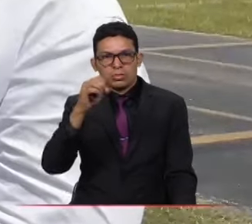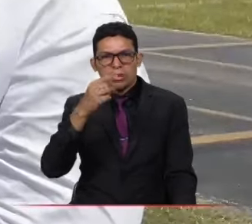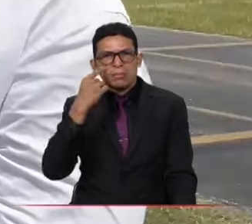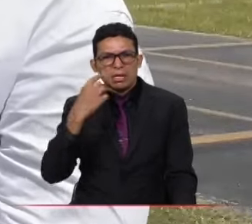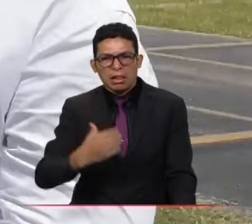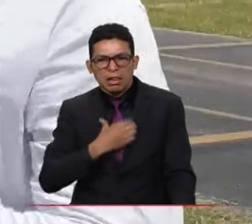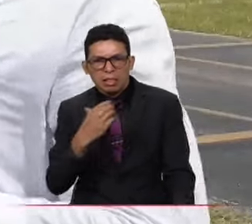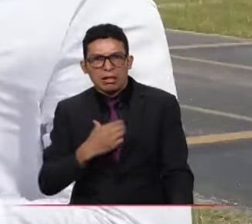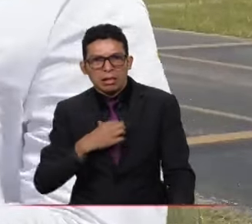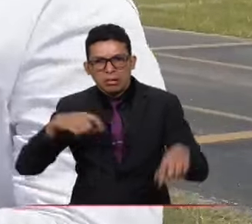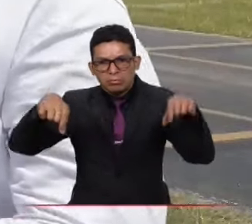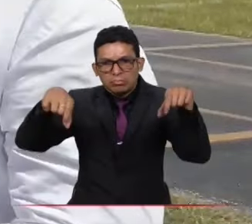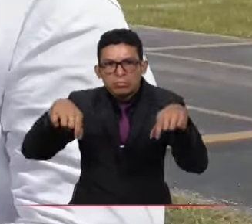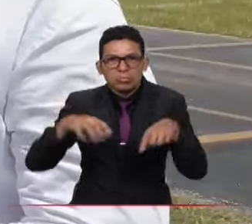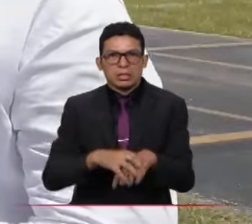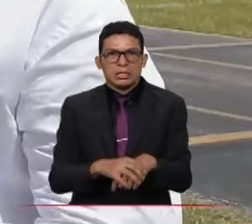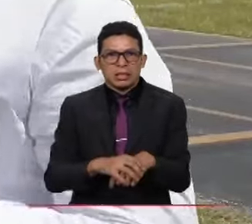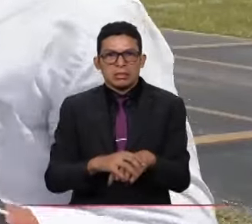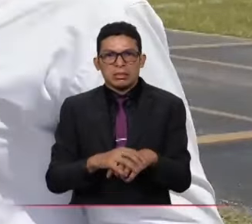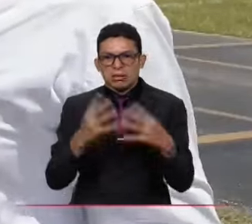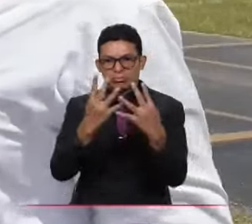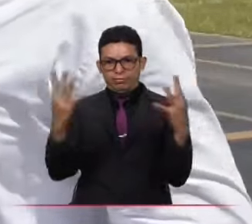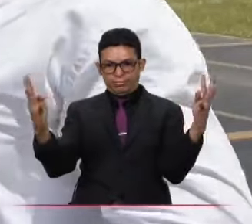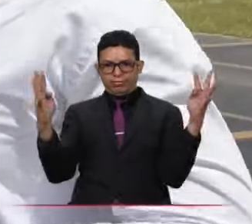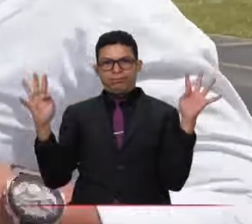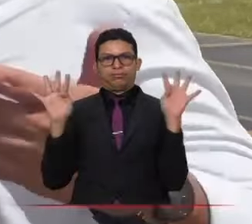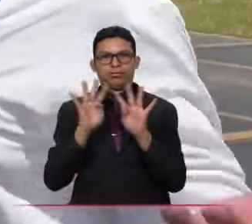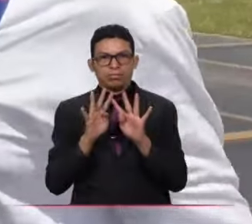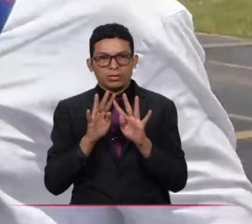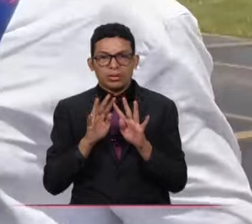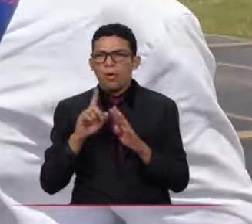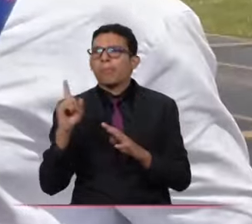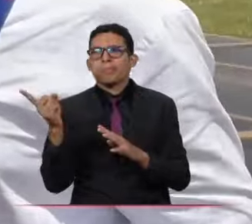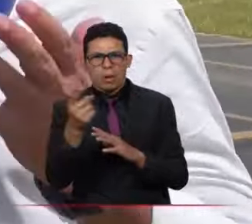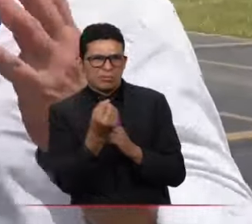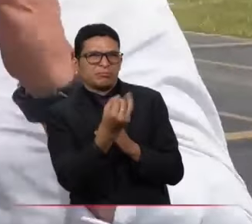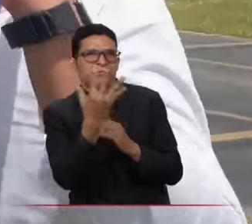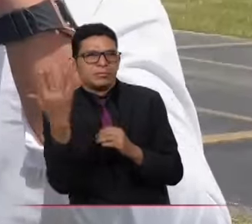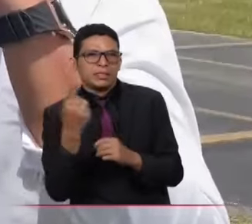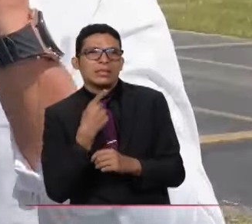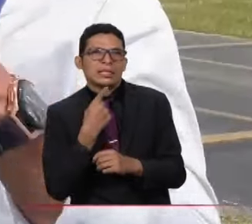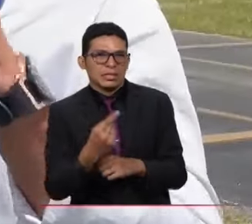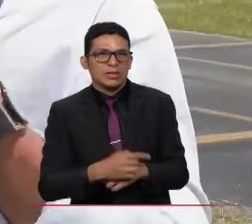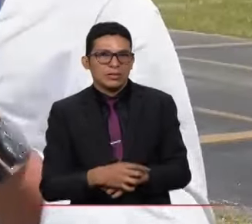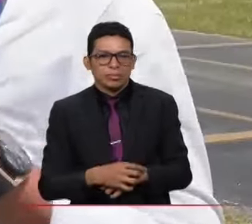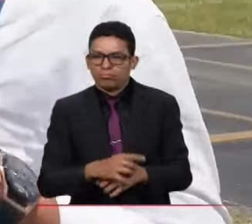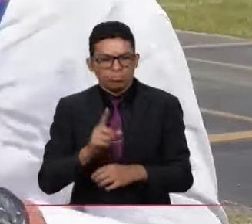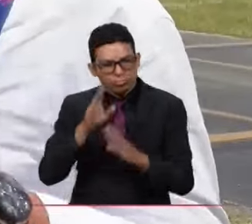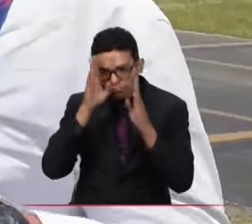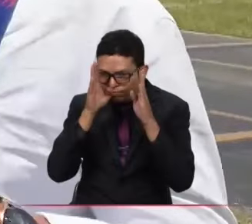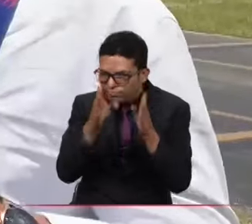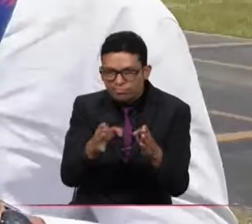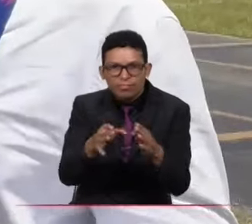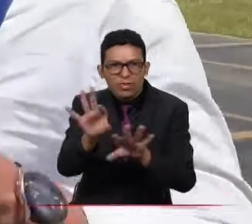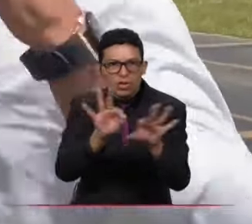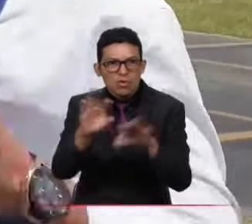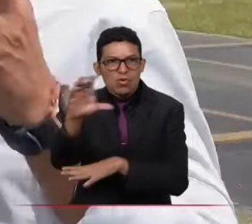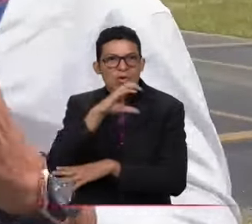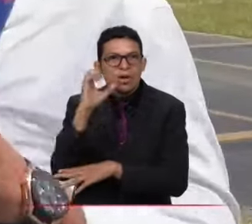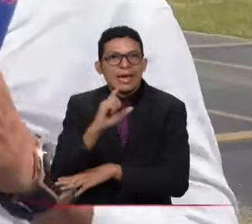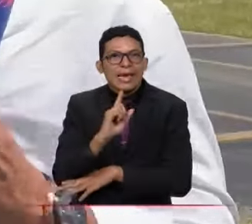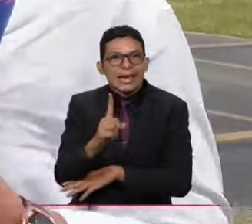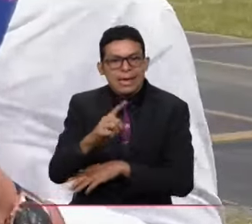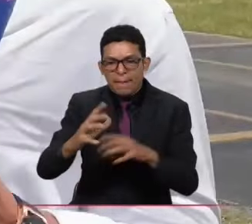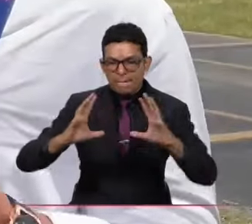cancha, no habló de las tribunas, no habló de nada de lo que sí hablaron los demás técnicos. Me gusta porque eso demuestra la concentración que tiene la Selección Colombia con